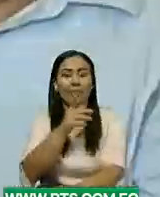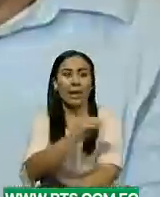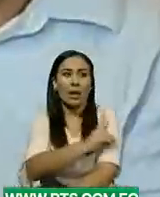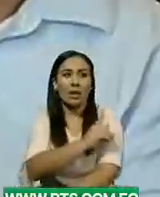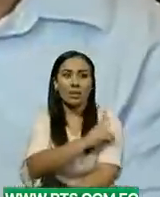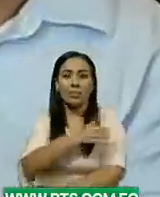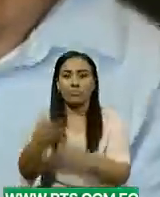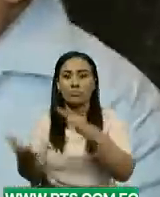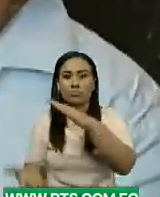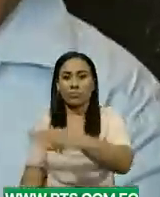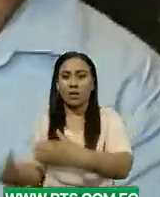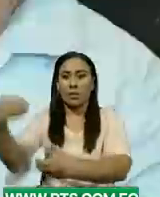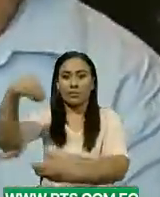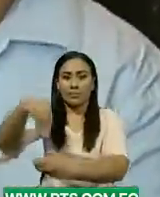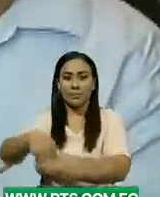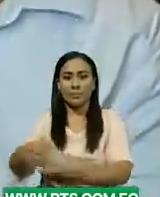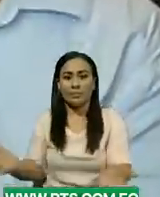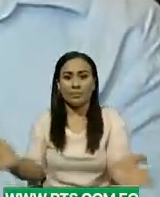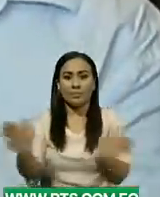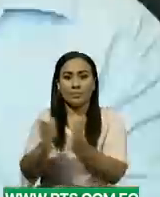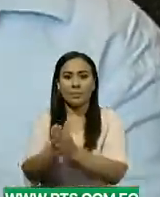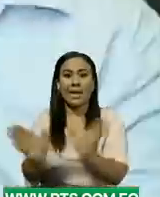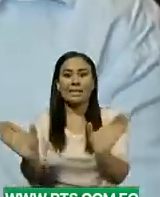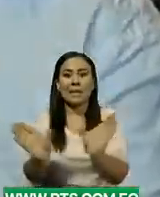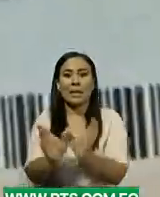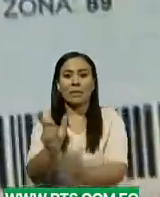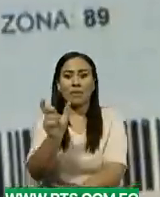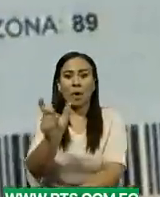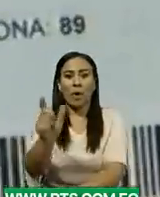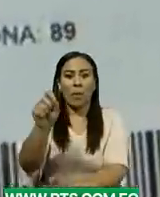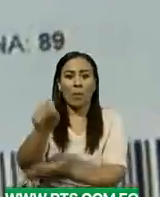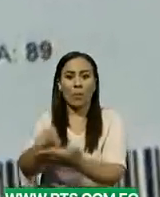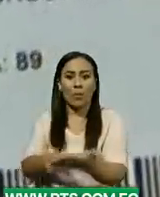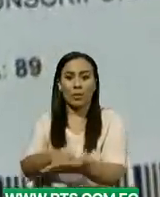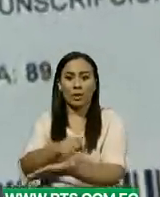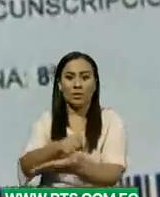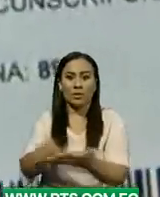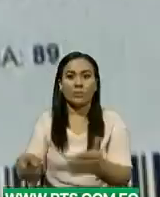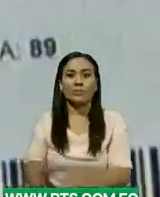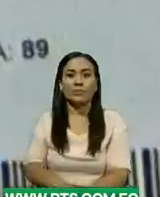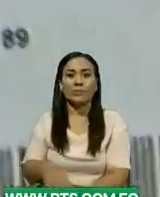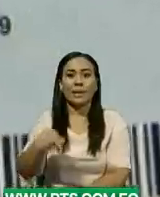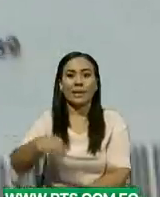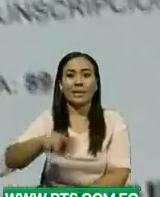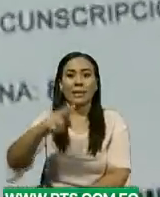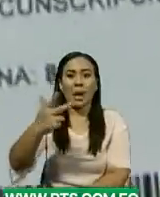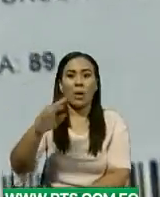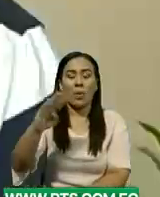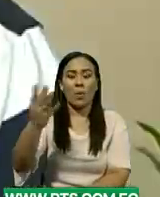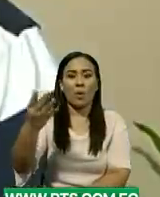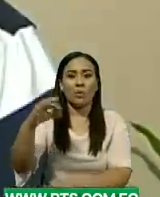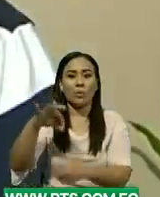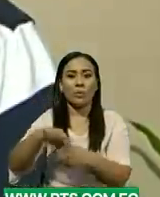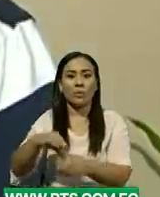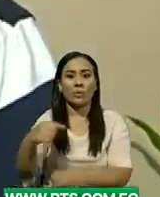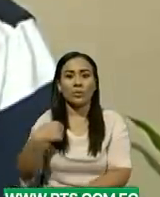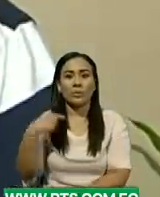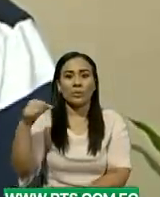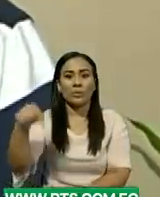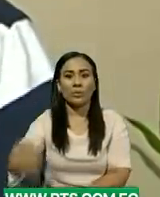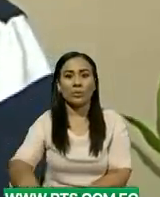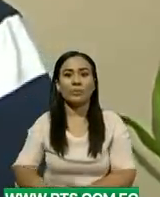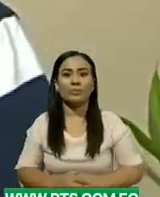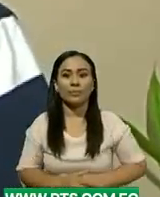biombo, papeletas y el certificado de votación. Esta es la cuarta vez que voto en casa. Desde